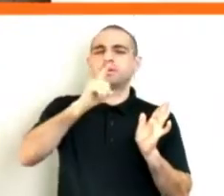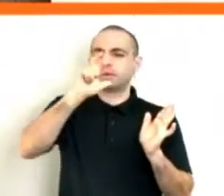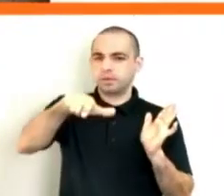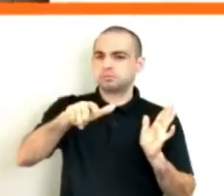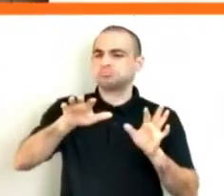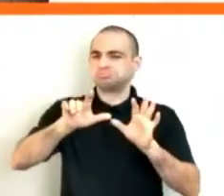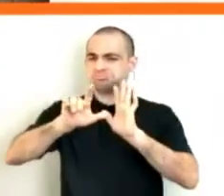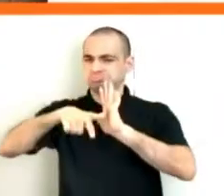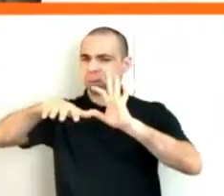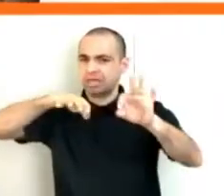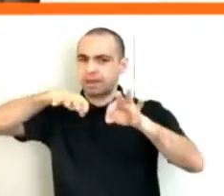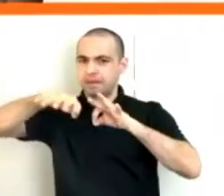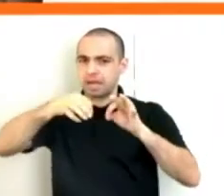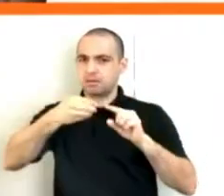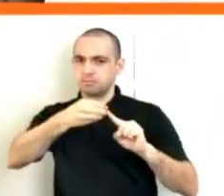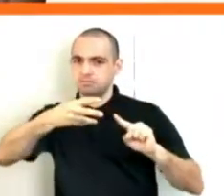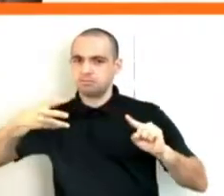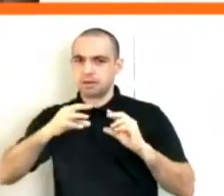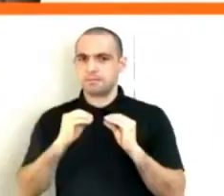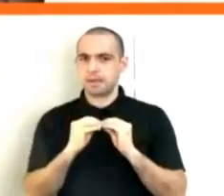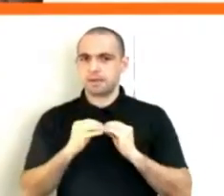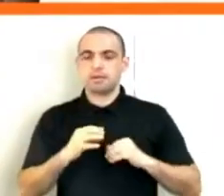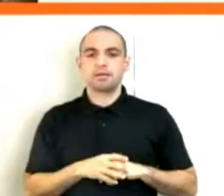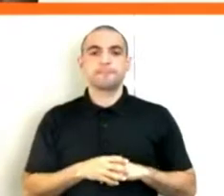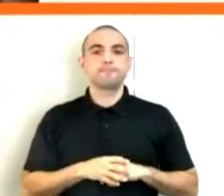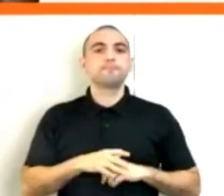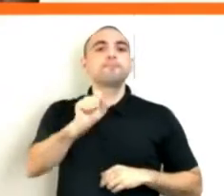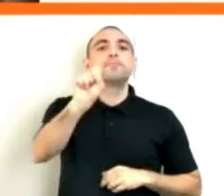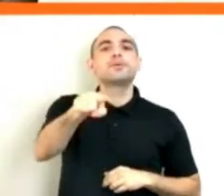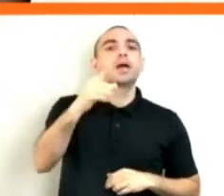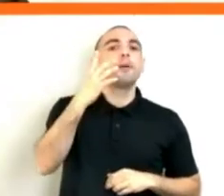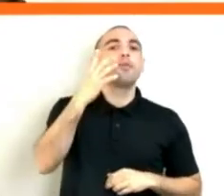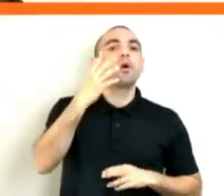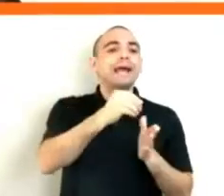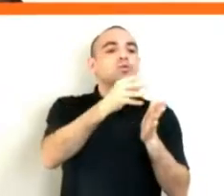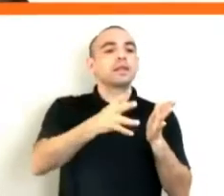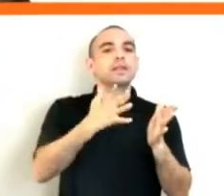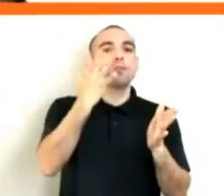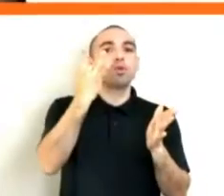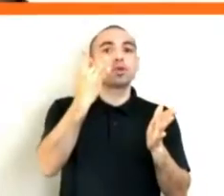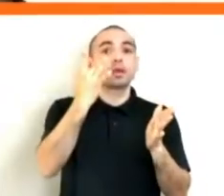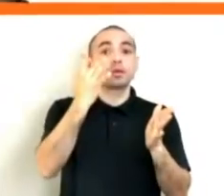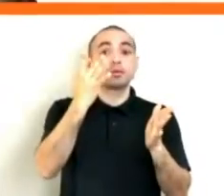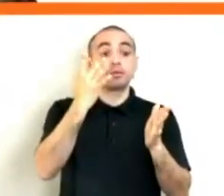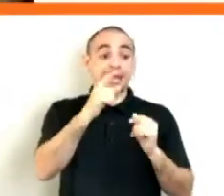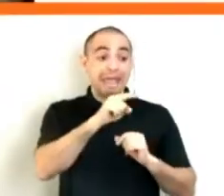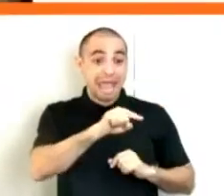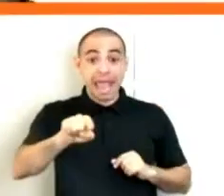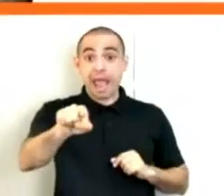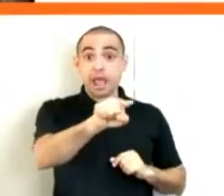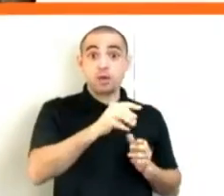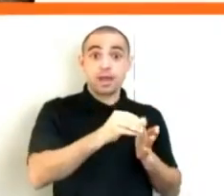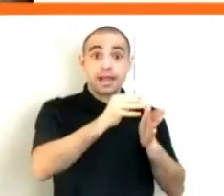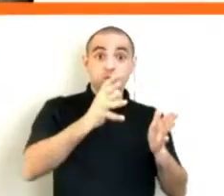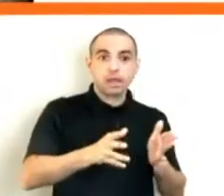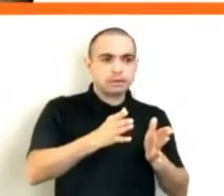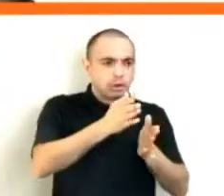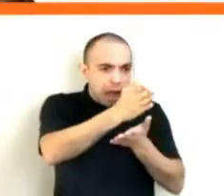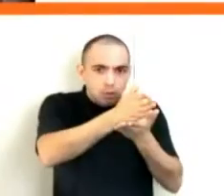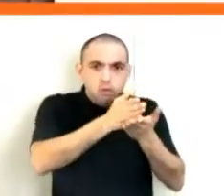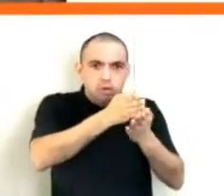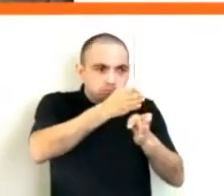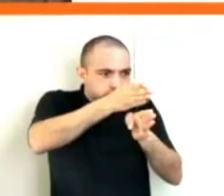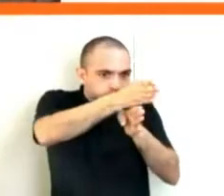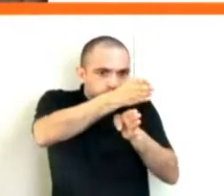explicando. Porque esta pregunta se hace de estudiantes, porque las personas que están estudiando ciertas profesiones